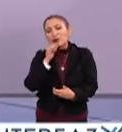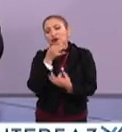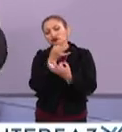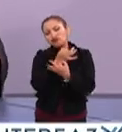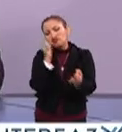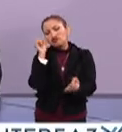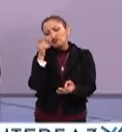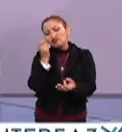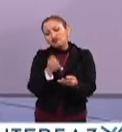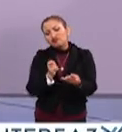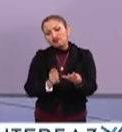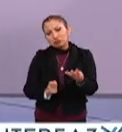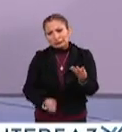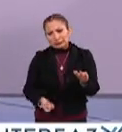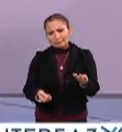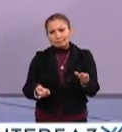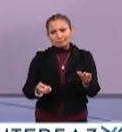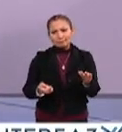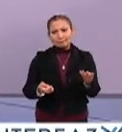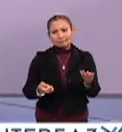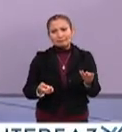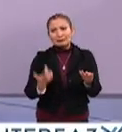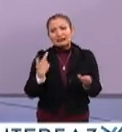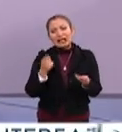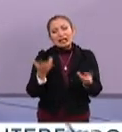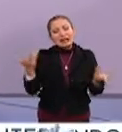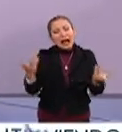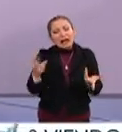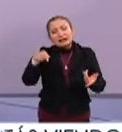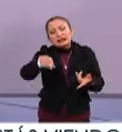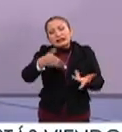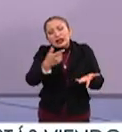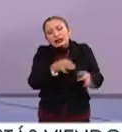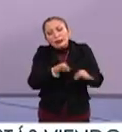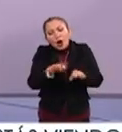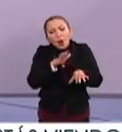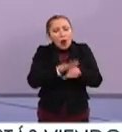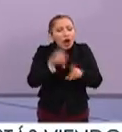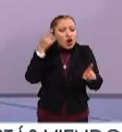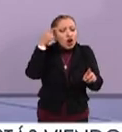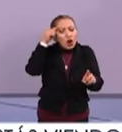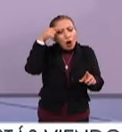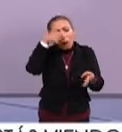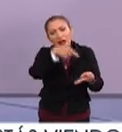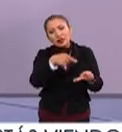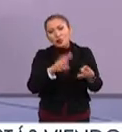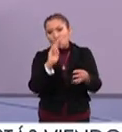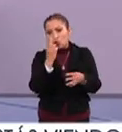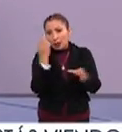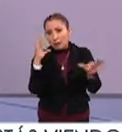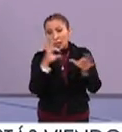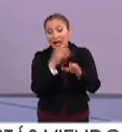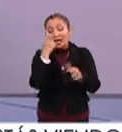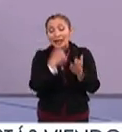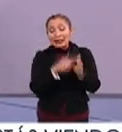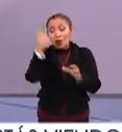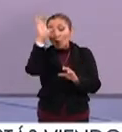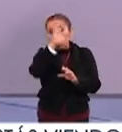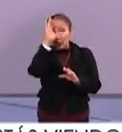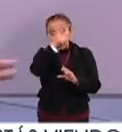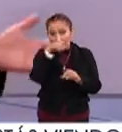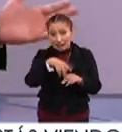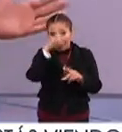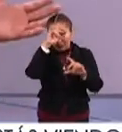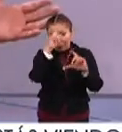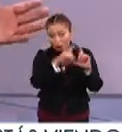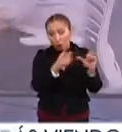conocer precisamente a qué se dedican, qué se hacen, cuáles son los objetivos de las universidades interculturales del